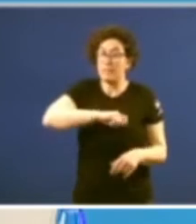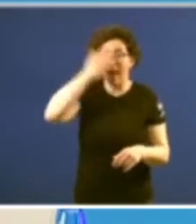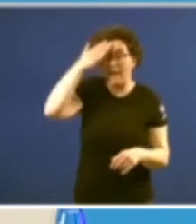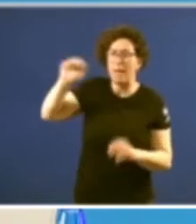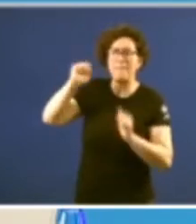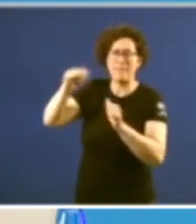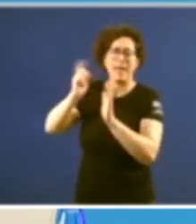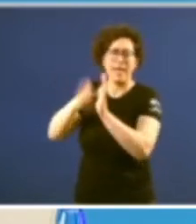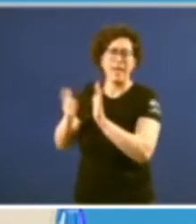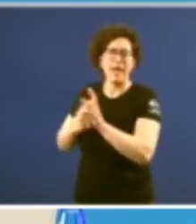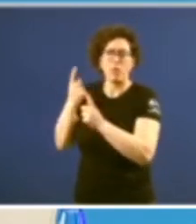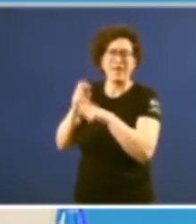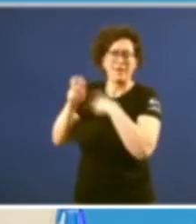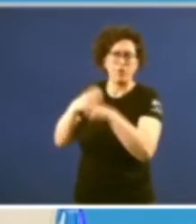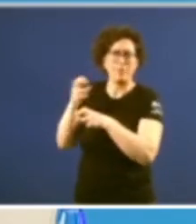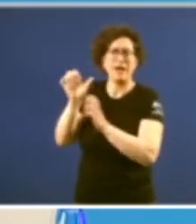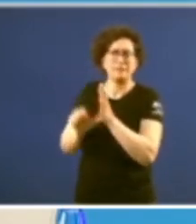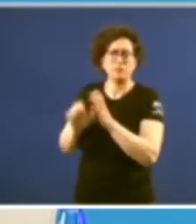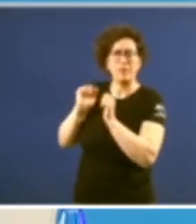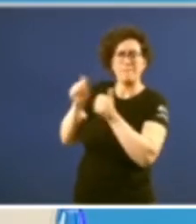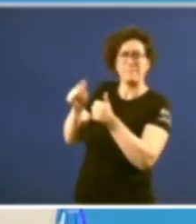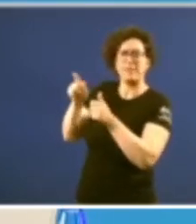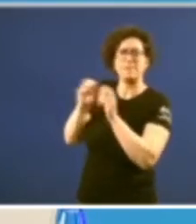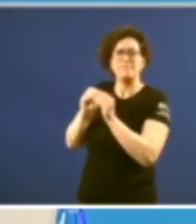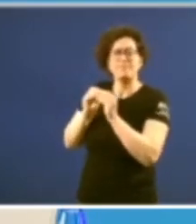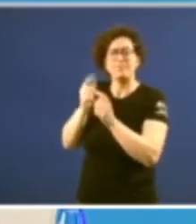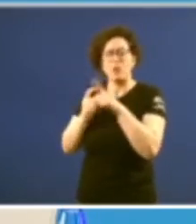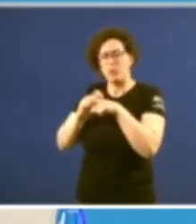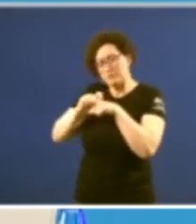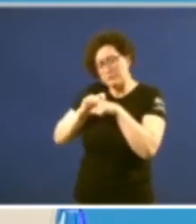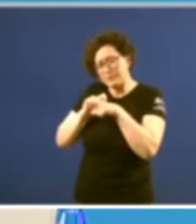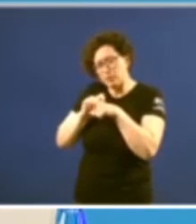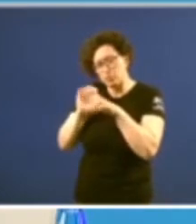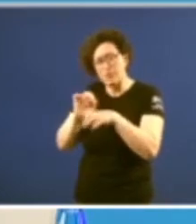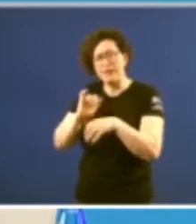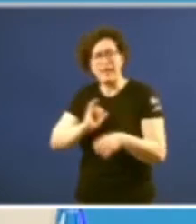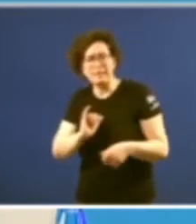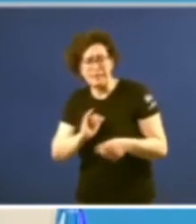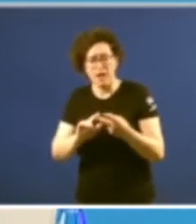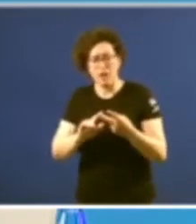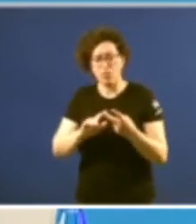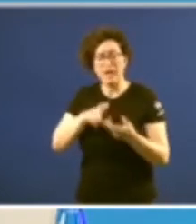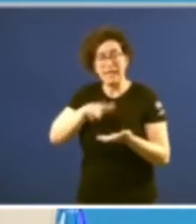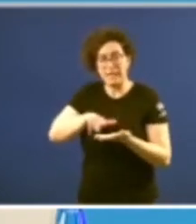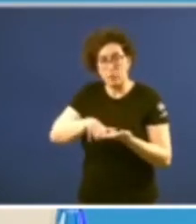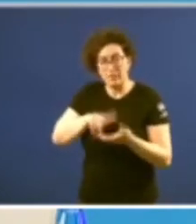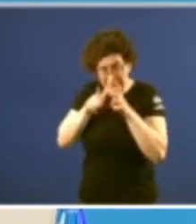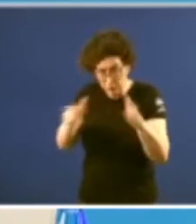reformas estatutarias y se empiezan a perfilar una serie de aspectos identitarios lingüísticos